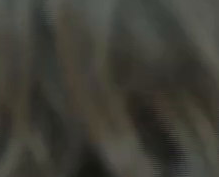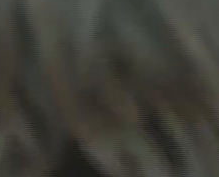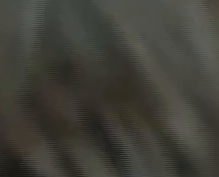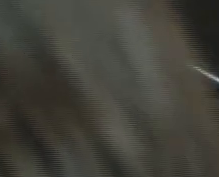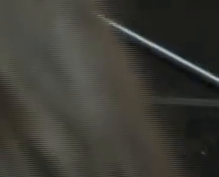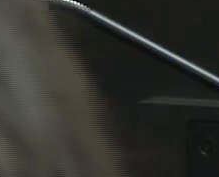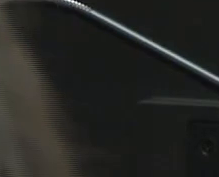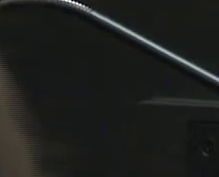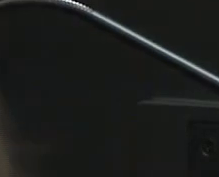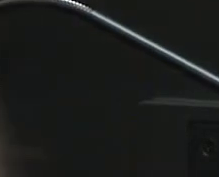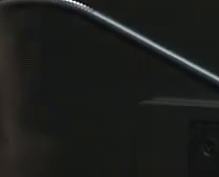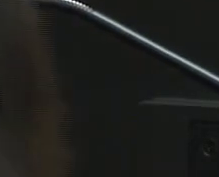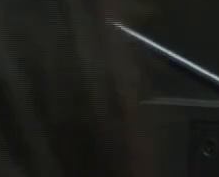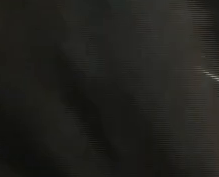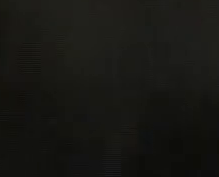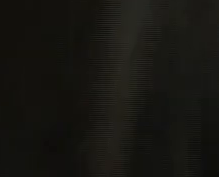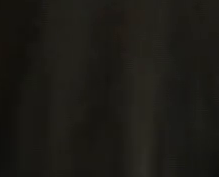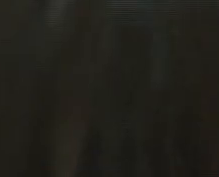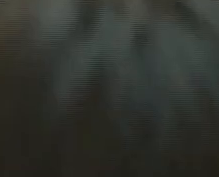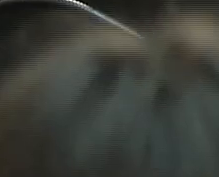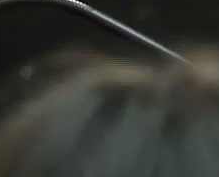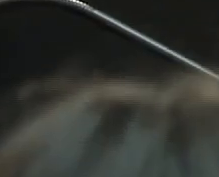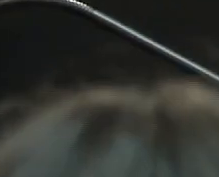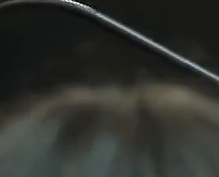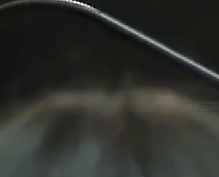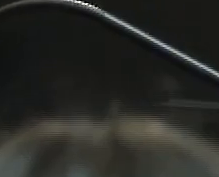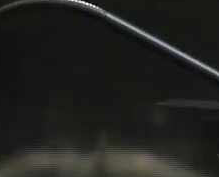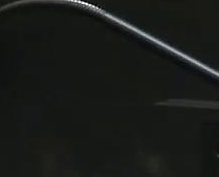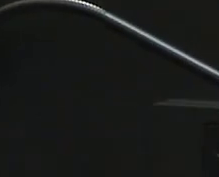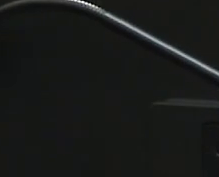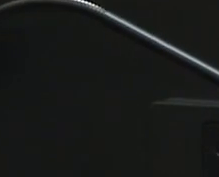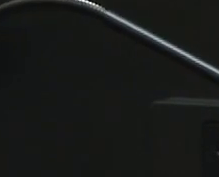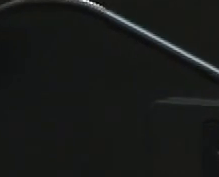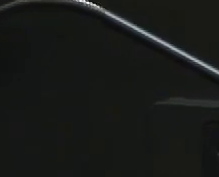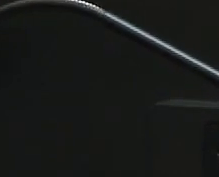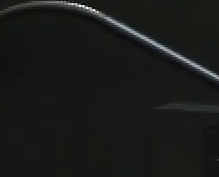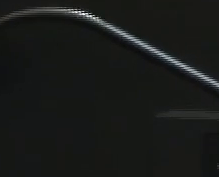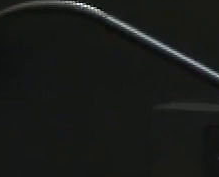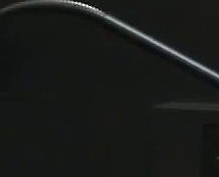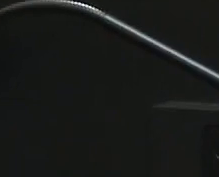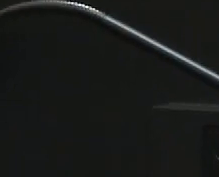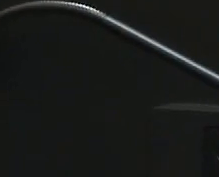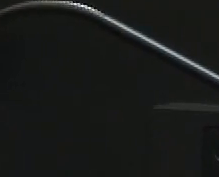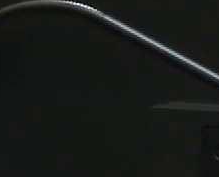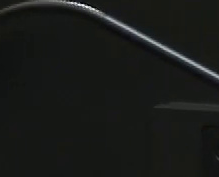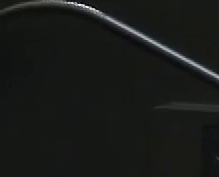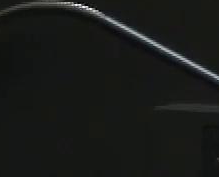jóvenes y miles de argentinos que durante gran parte de la